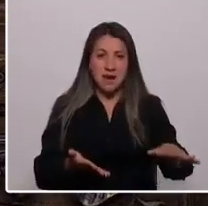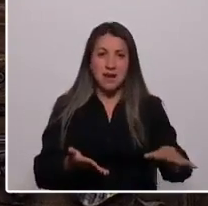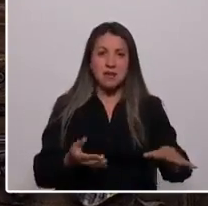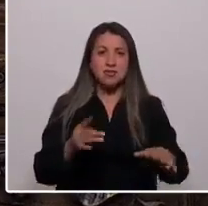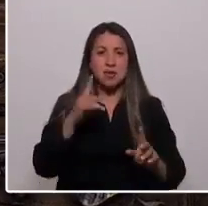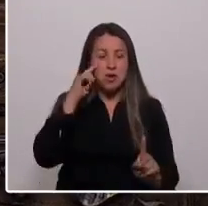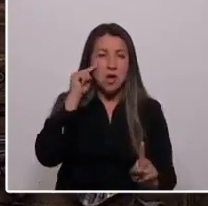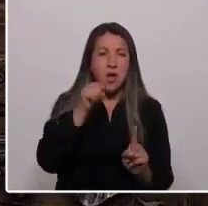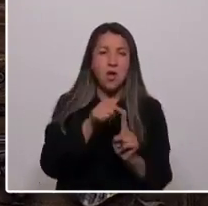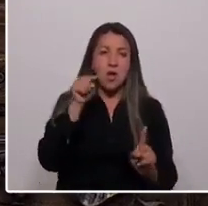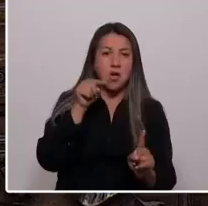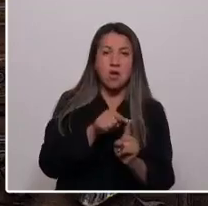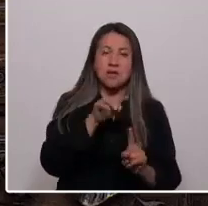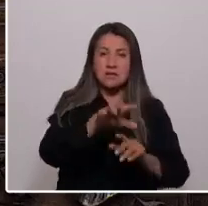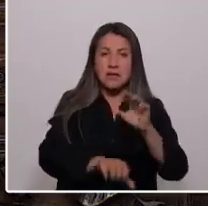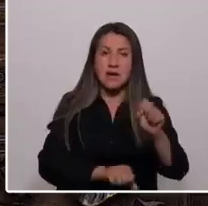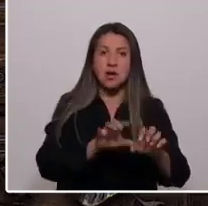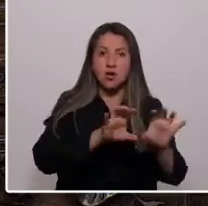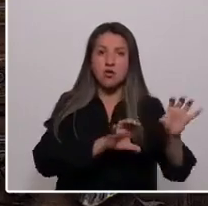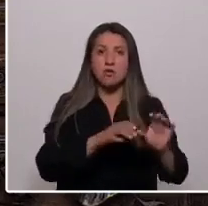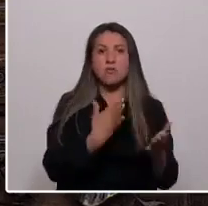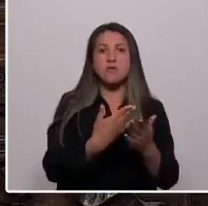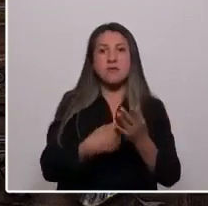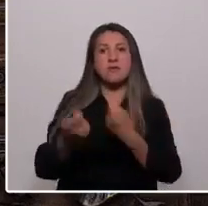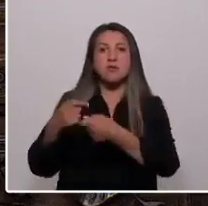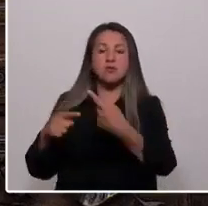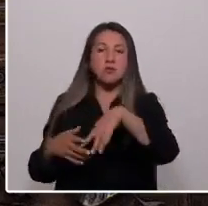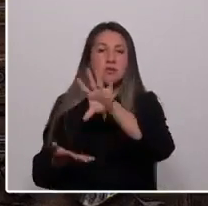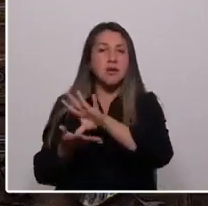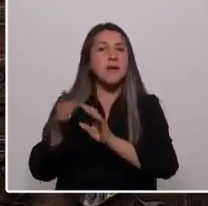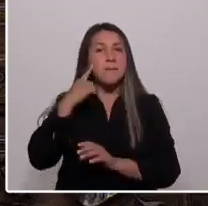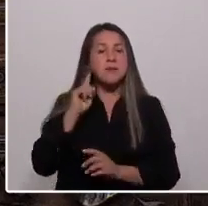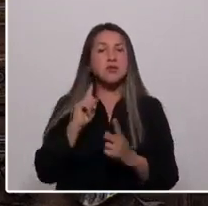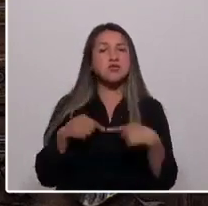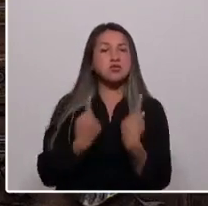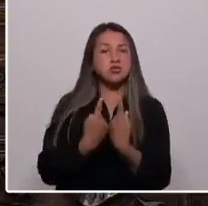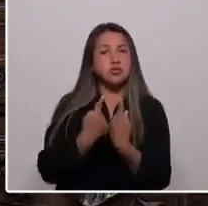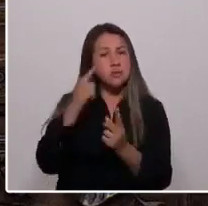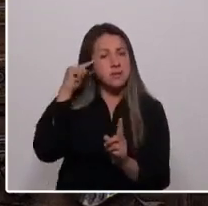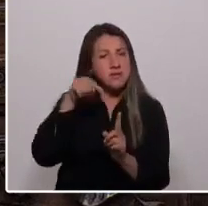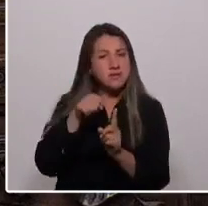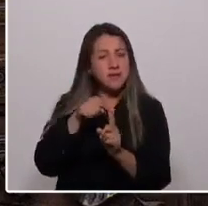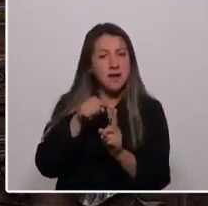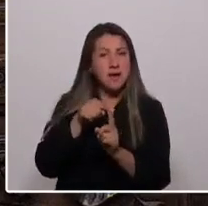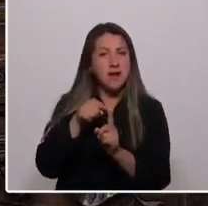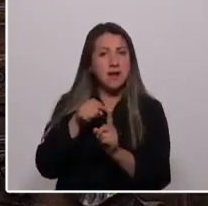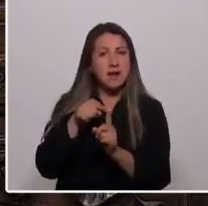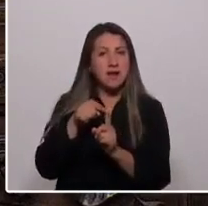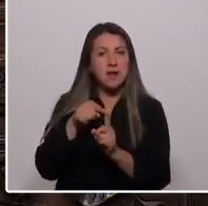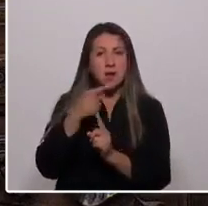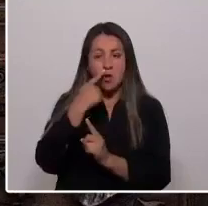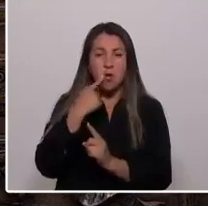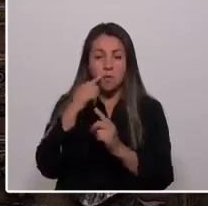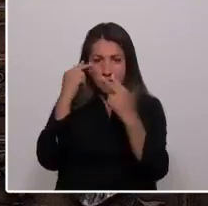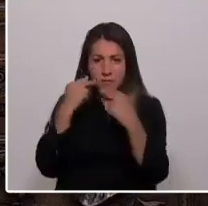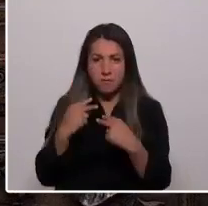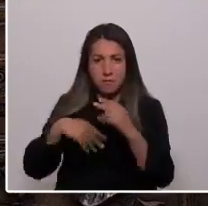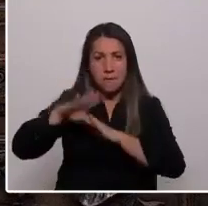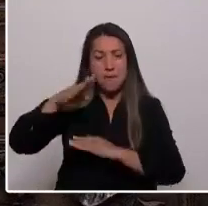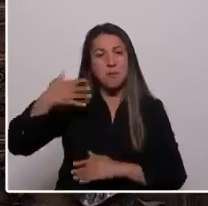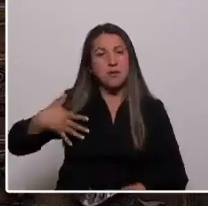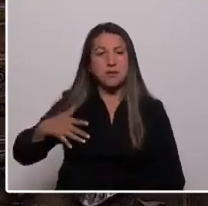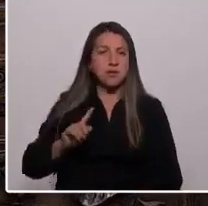de concebir la vida de un concepto no antropocéntrico deberíamos ofrecerles el hijo film hoy en